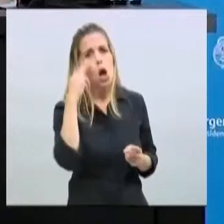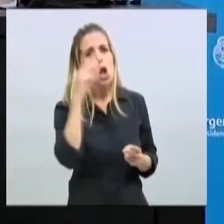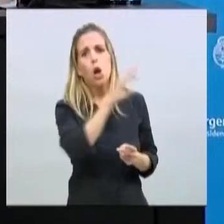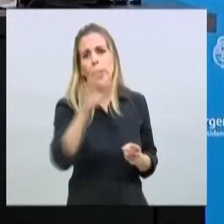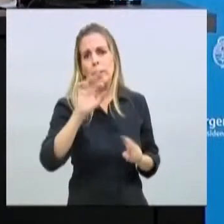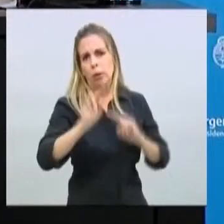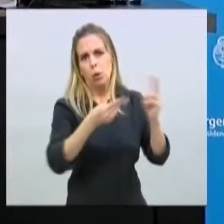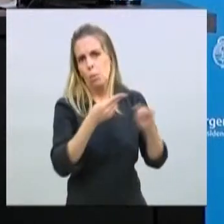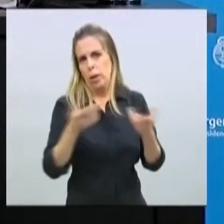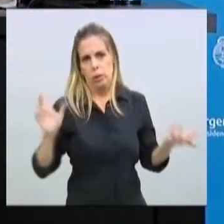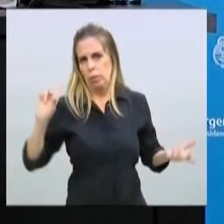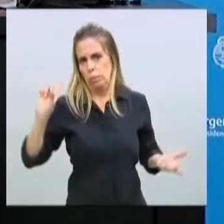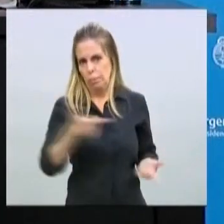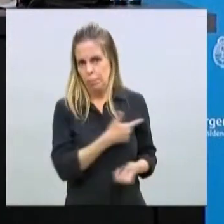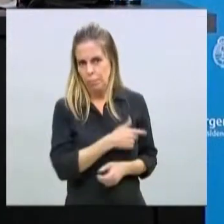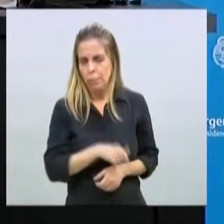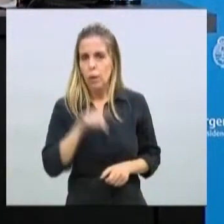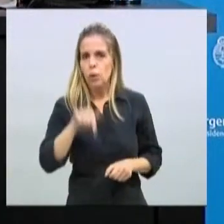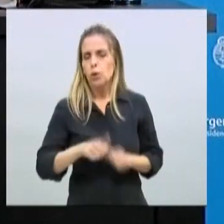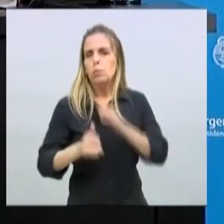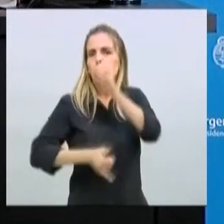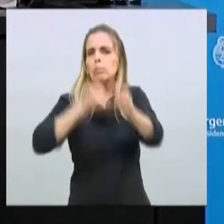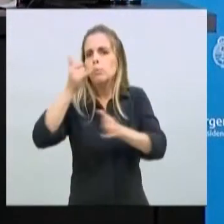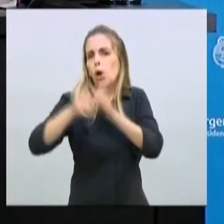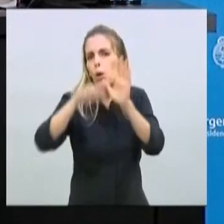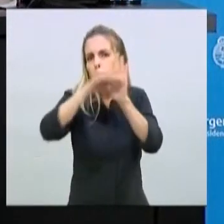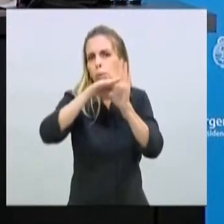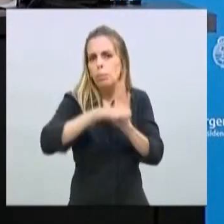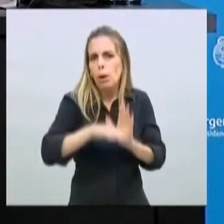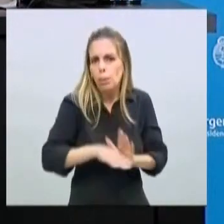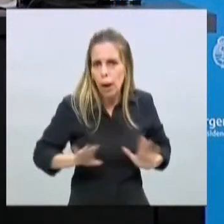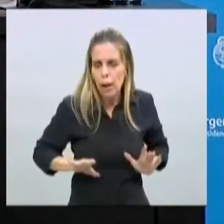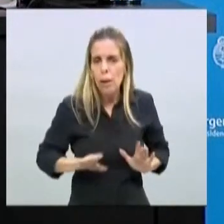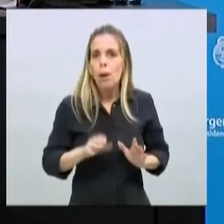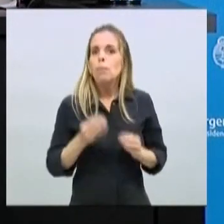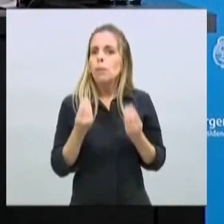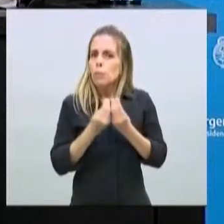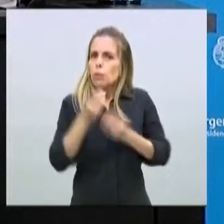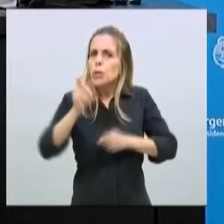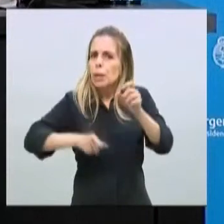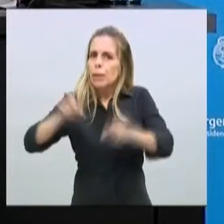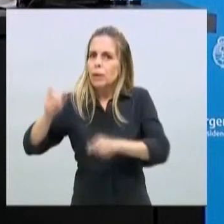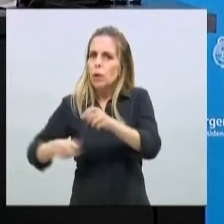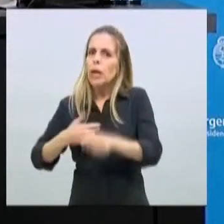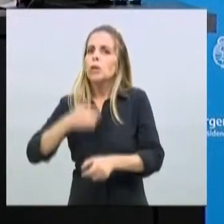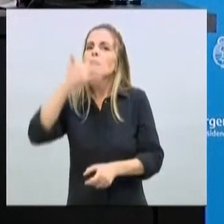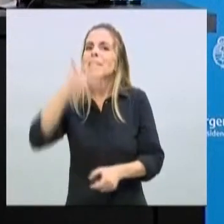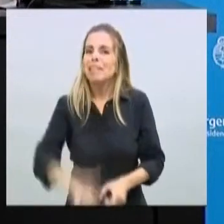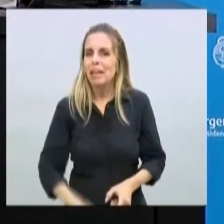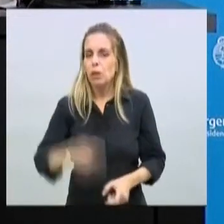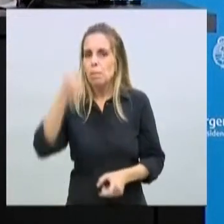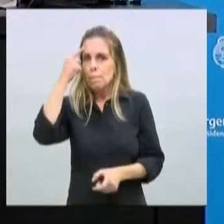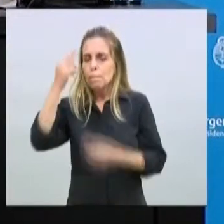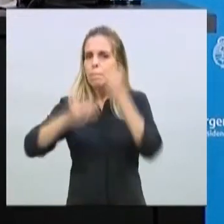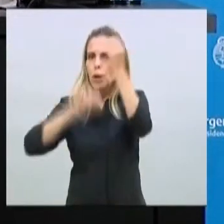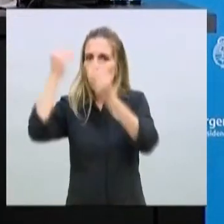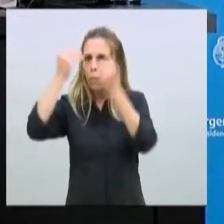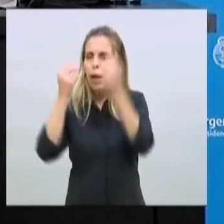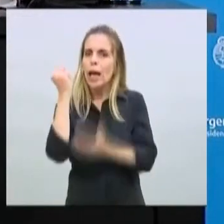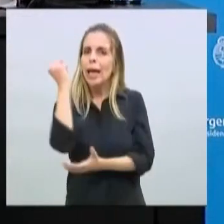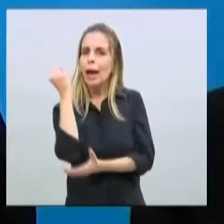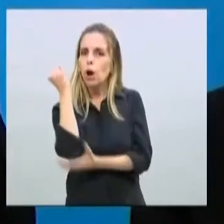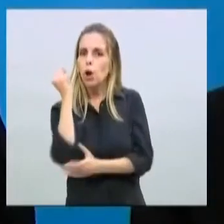Digo todas estas cosas para los que son atrapados por la ansiedad de abrir la economía sin medir las